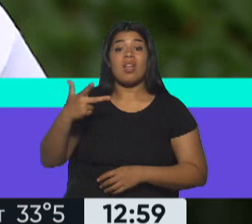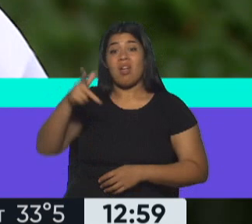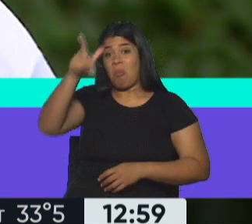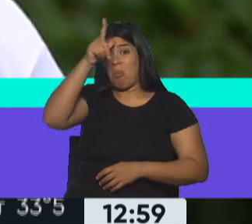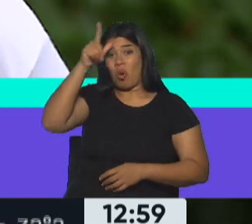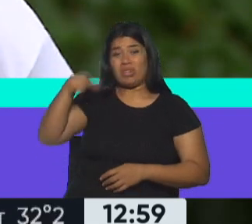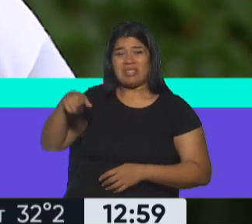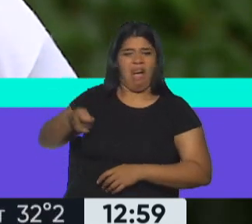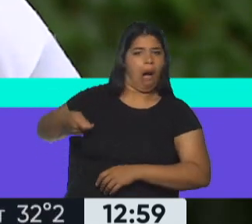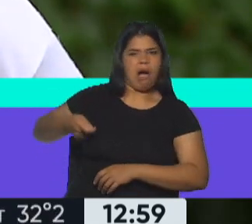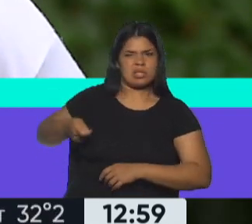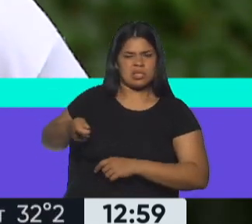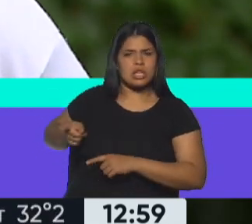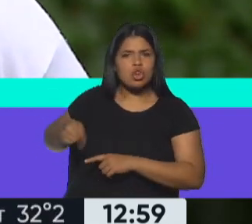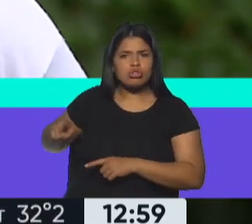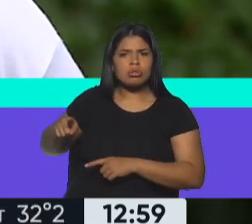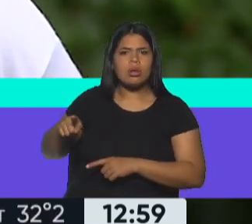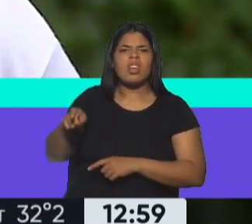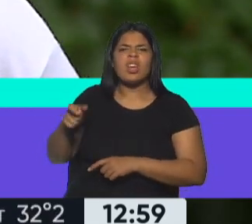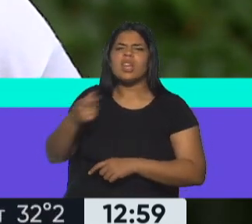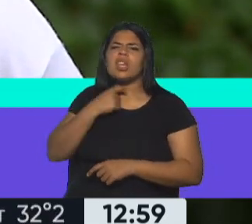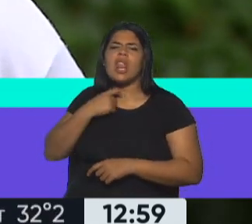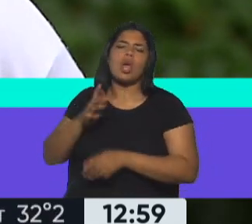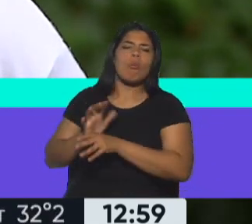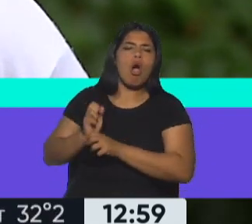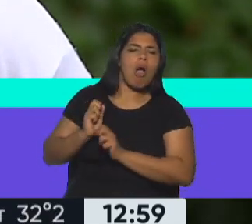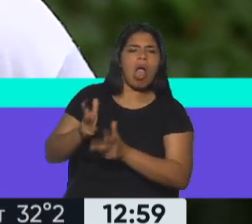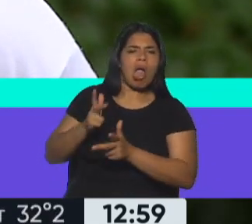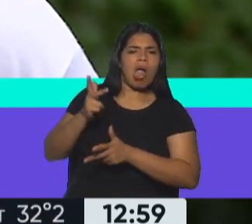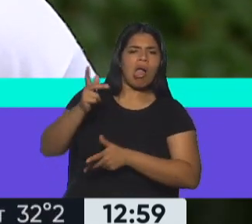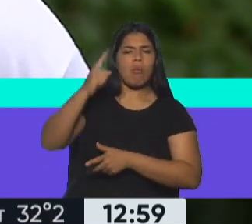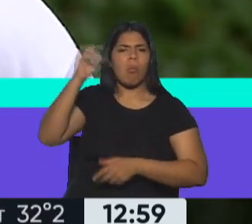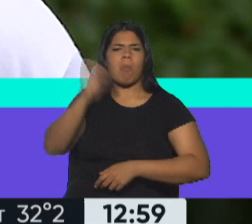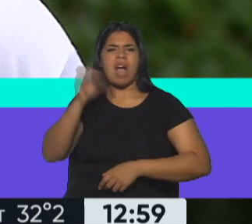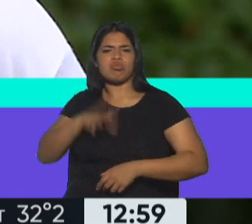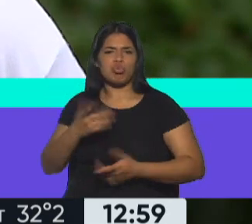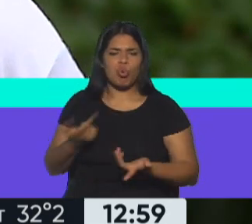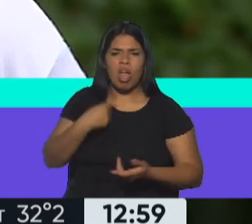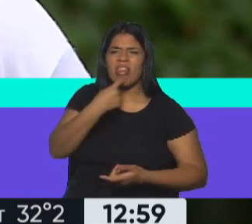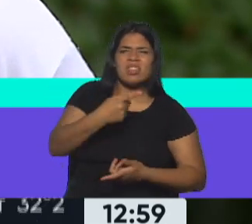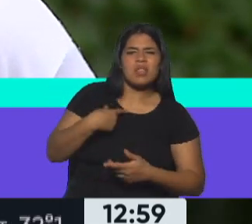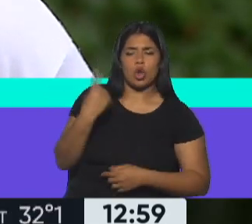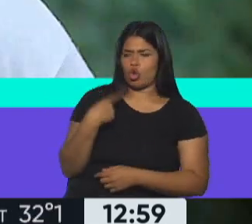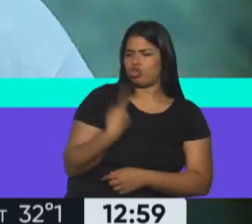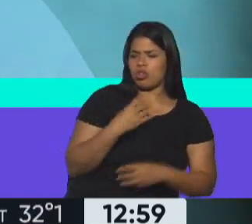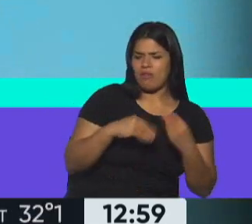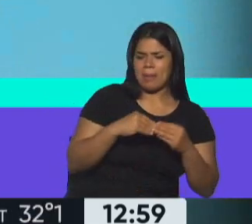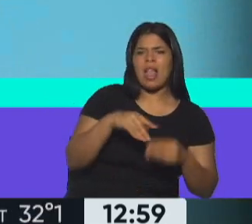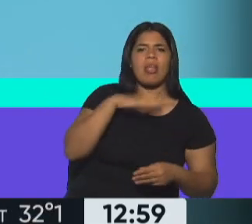que nosotros éramos la familia don delincuentes lo que estuvo las primeras olas tirada arriba una camilla